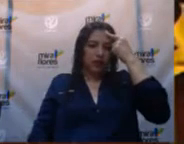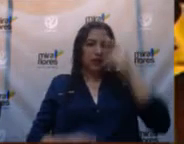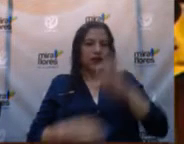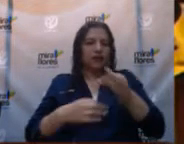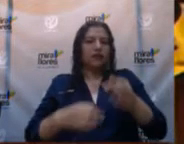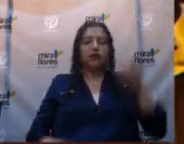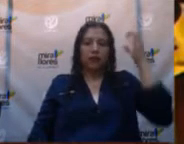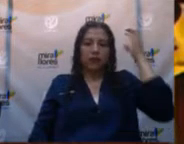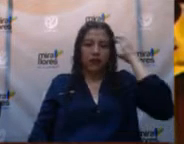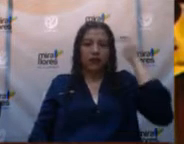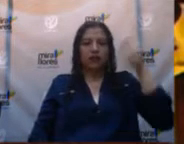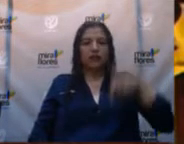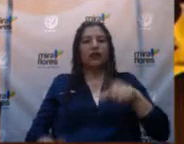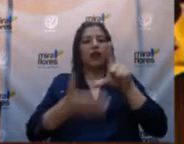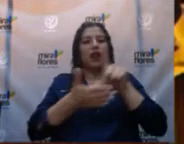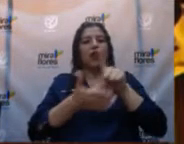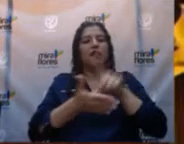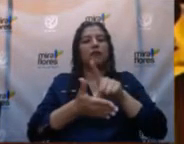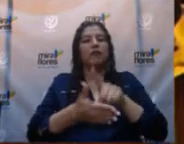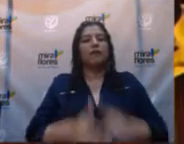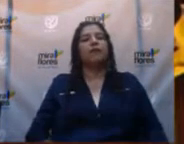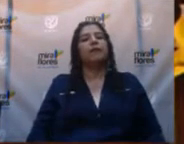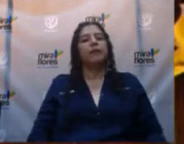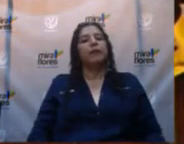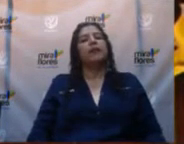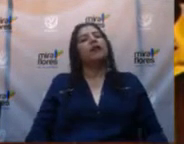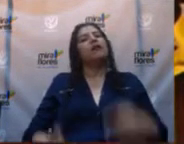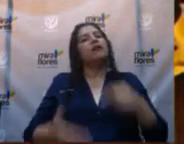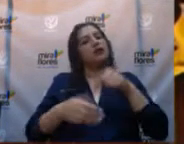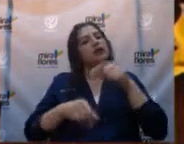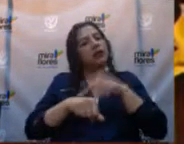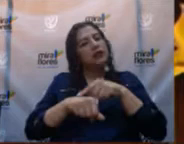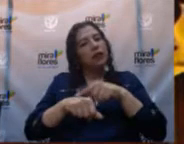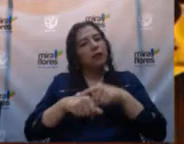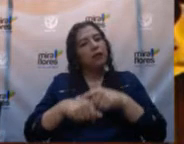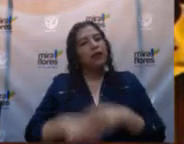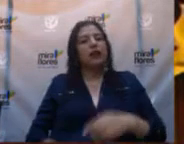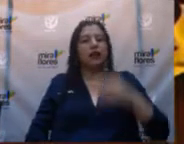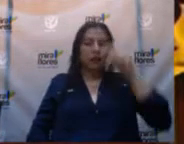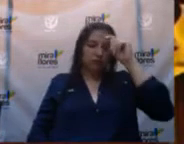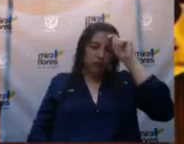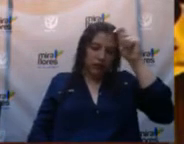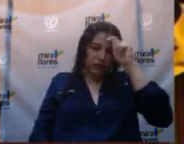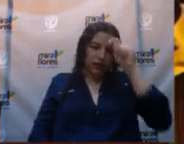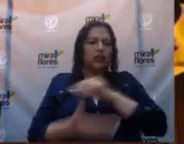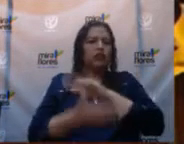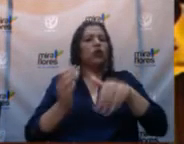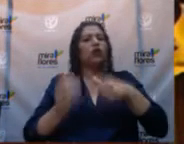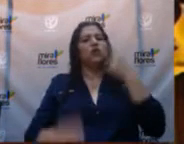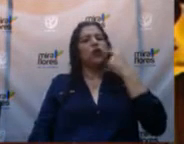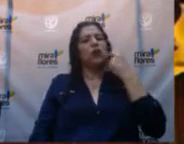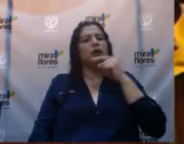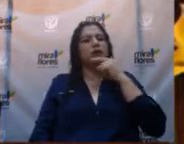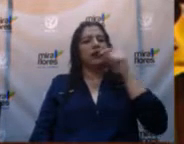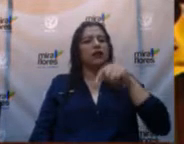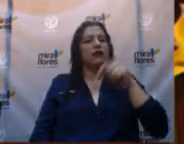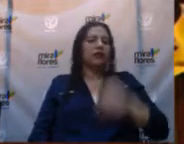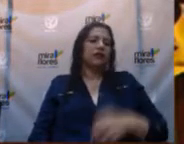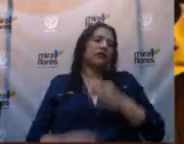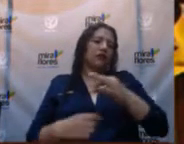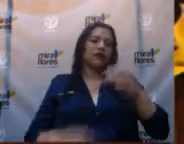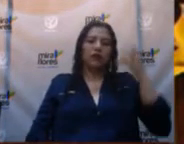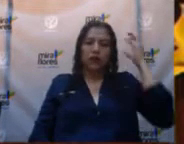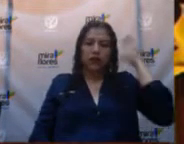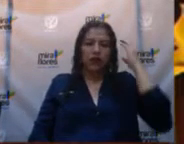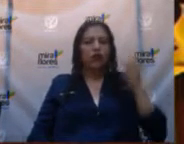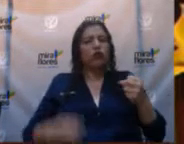Miraflores en la provincia de Lima. Valga la ocasión para rendir un sincero homenaje a los hombres y mujeres de esta localidad que con